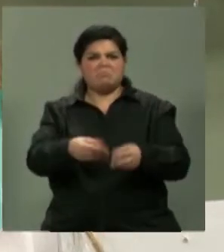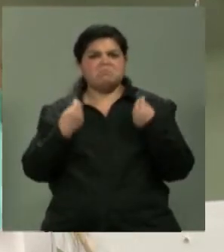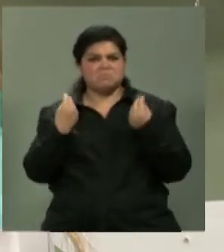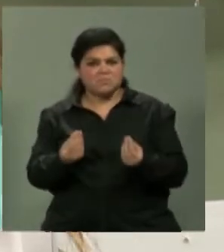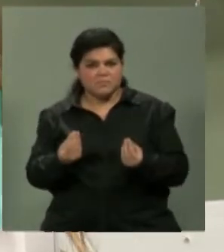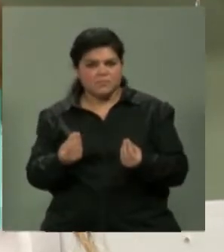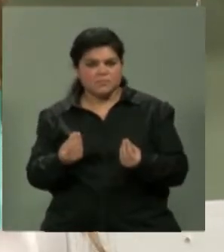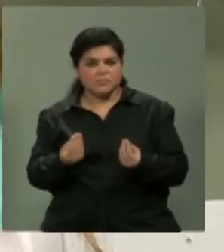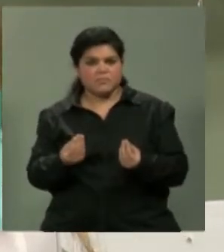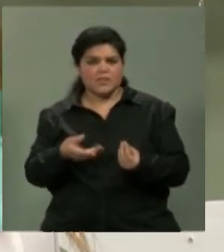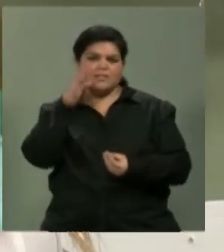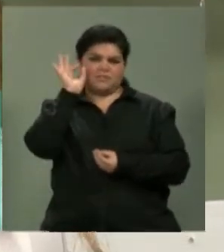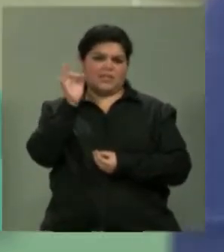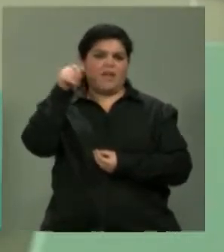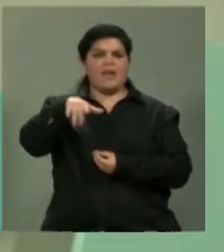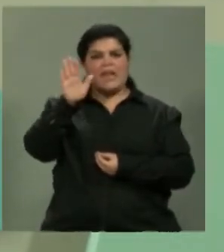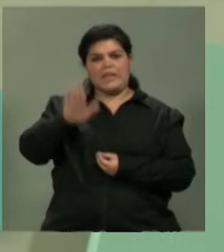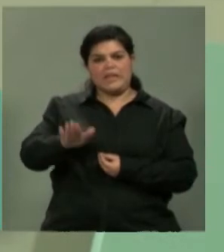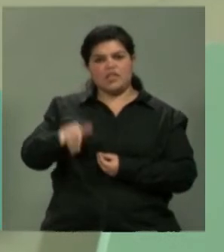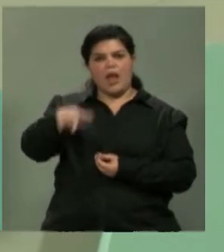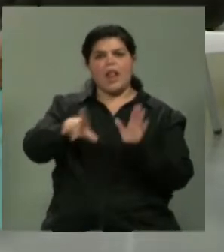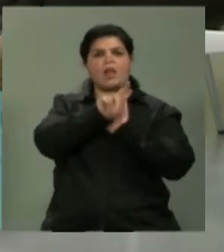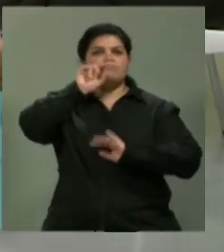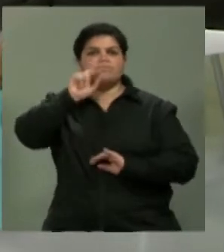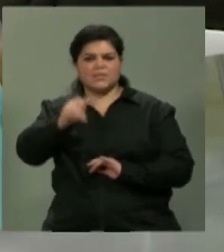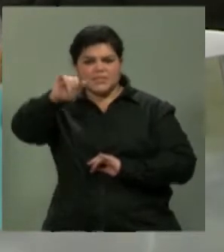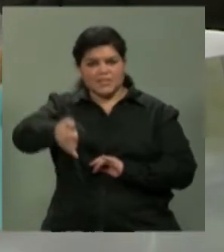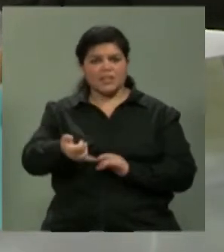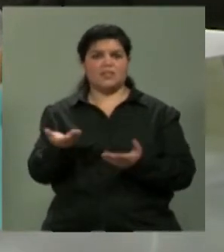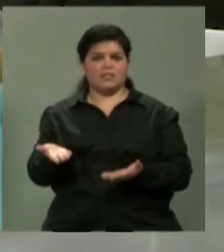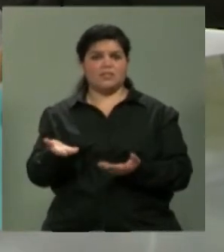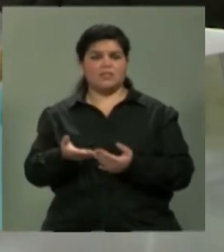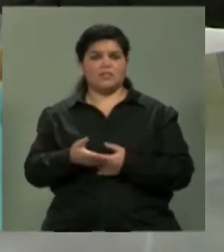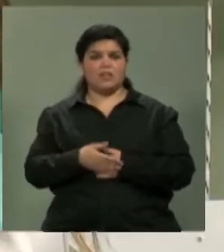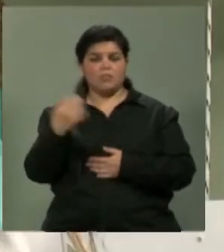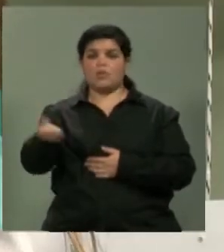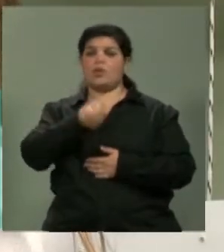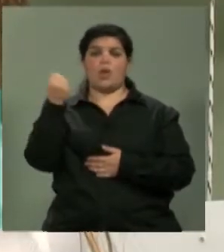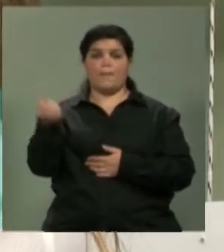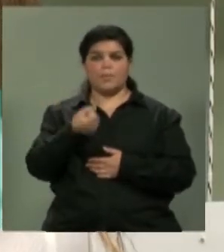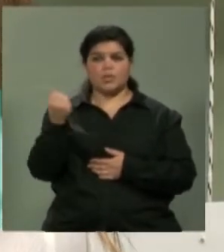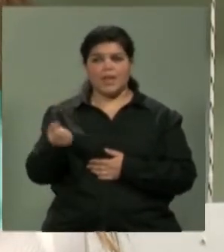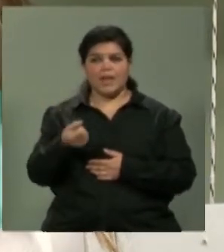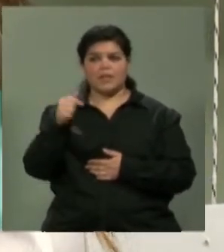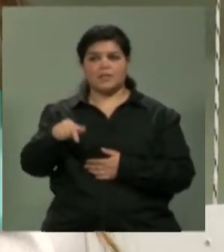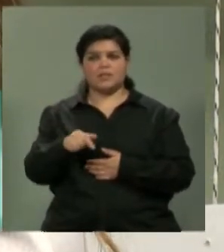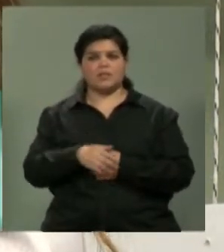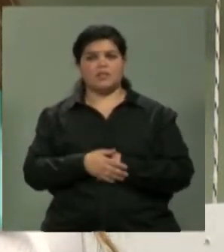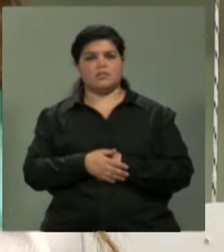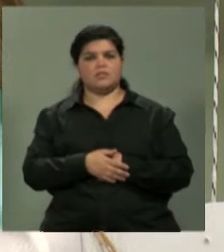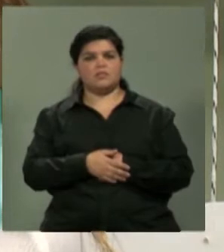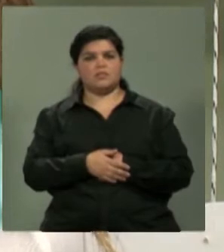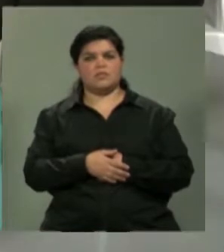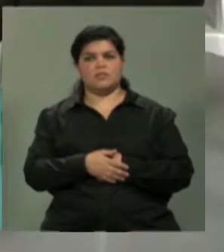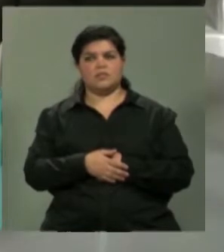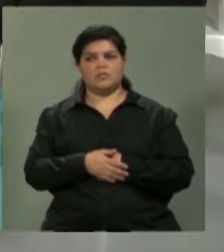chico ha delinquido. ¿Cómo no va a tener que ver Nos el tenemos neoliberalismo, que es al que tenemos que dejó decir, ¿por qué sin trabajo usted dice qué hacemos? miles y miles de No, personas? Hay que